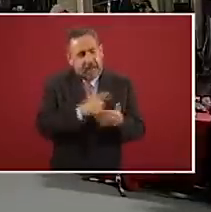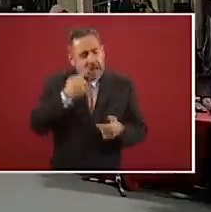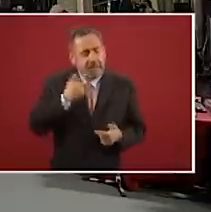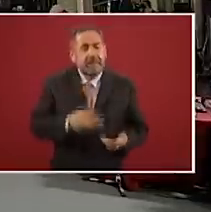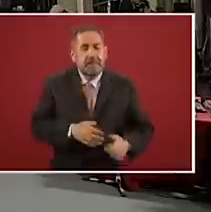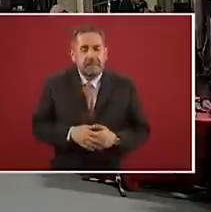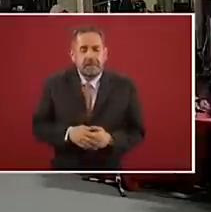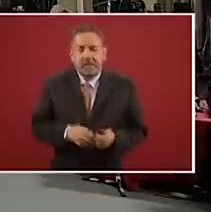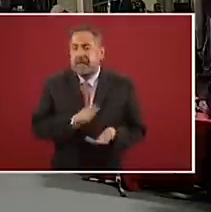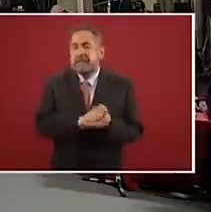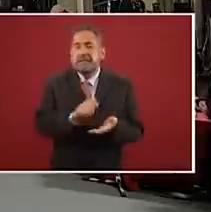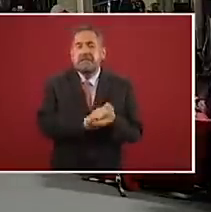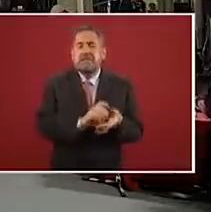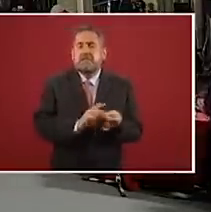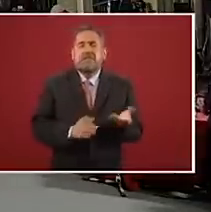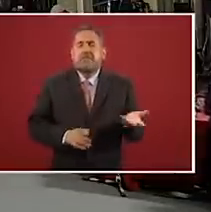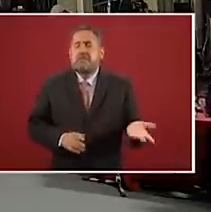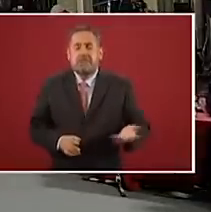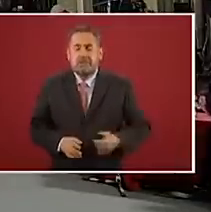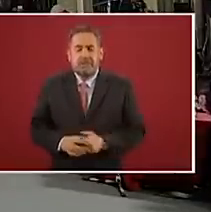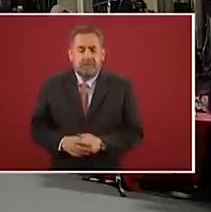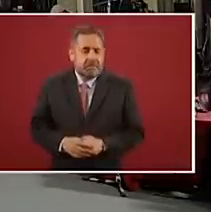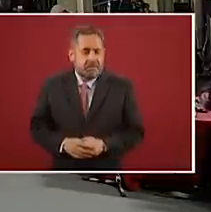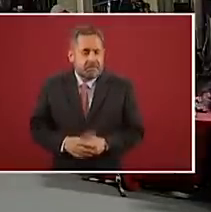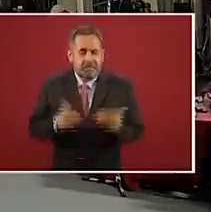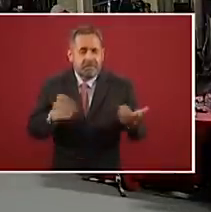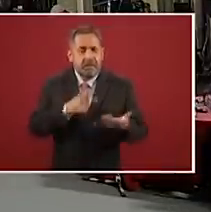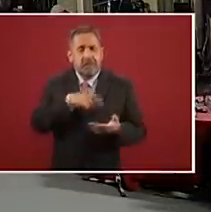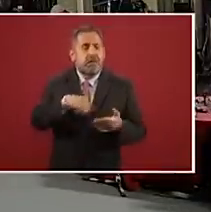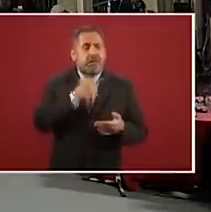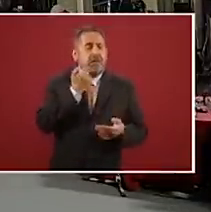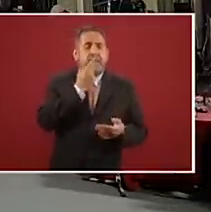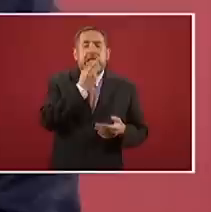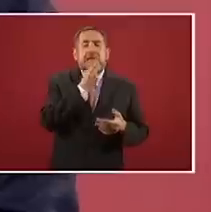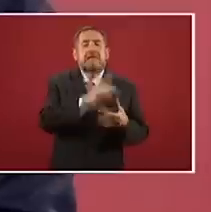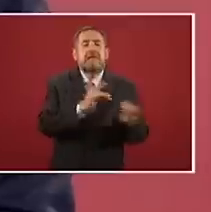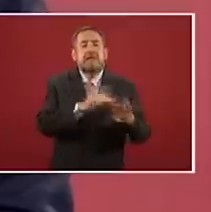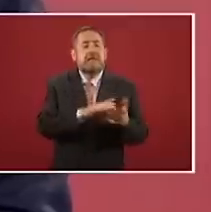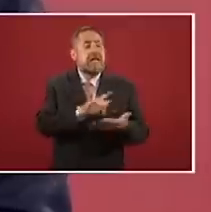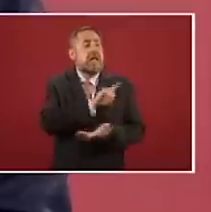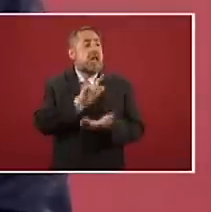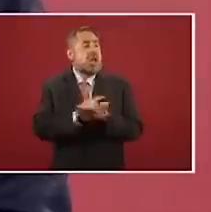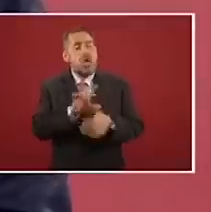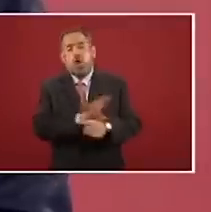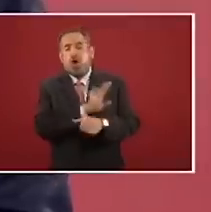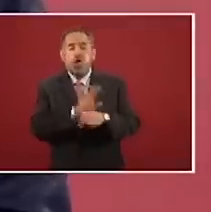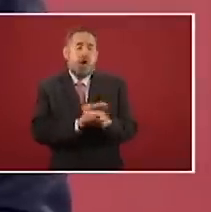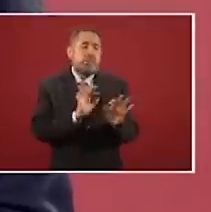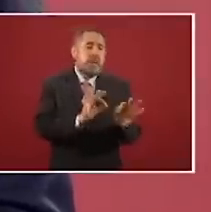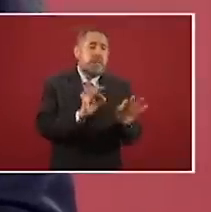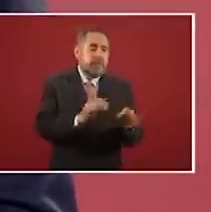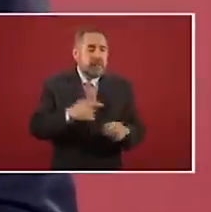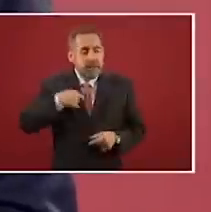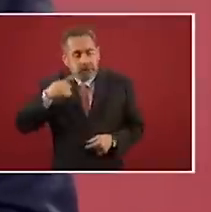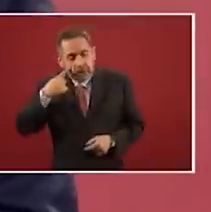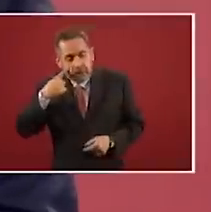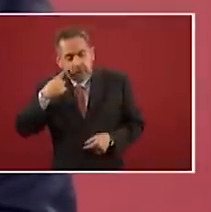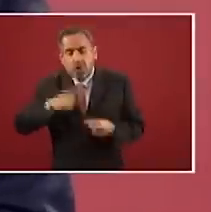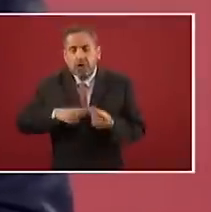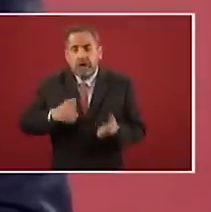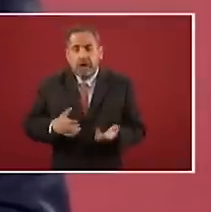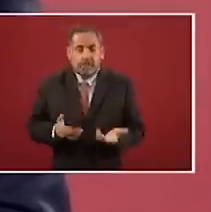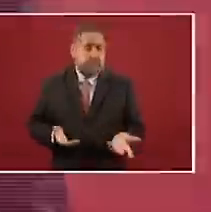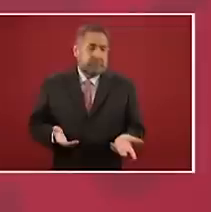¿qué escribían? O sea, ¿qué decían de la reforma energética? ¿Era la panacea?